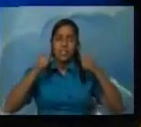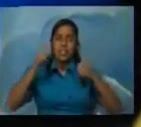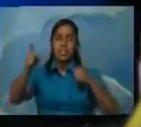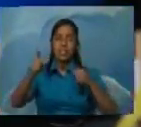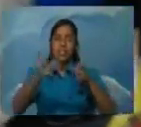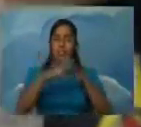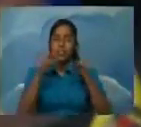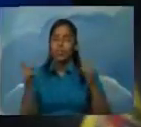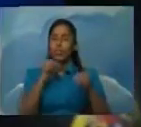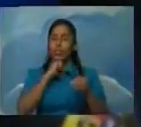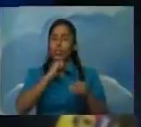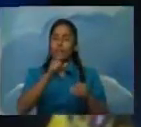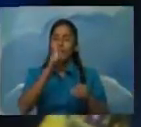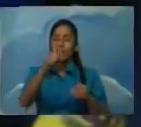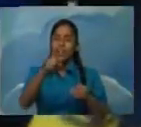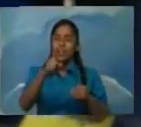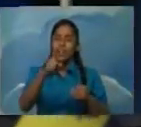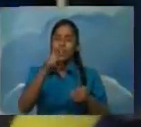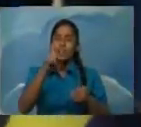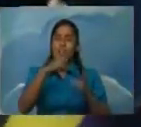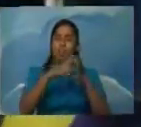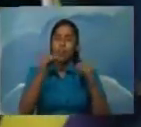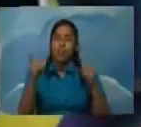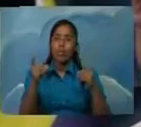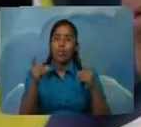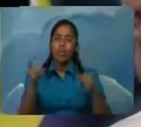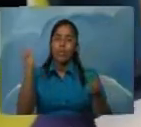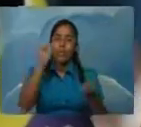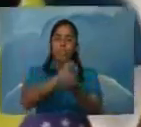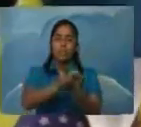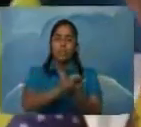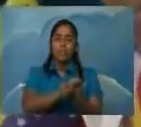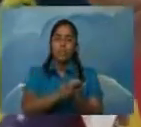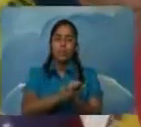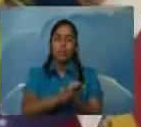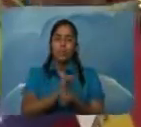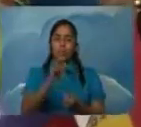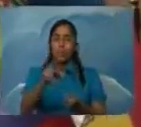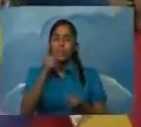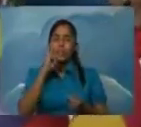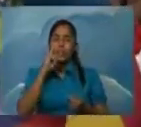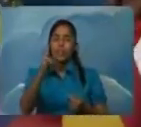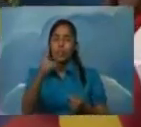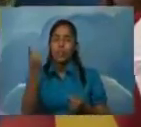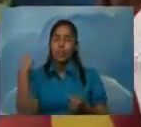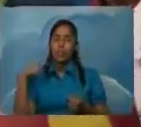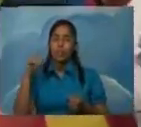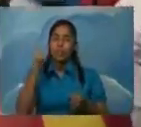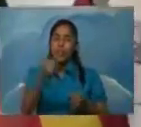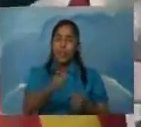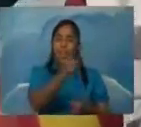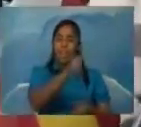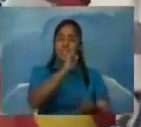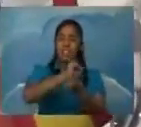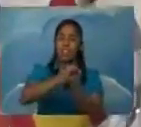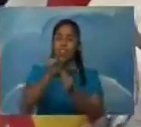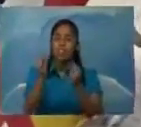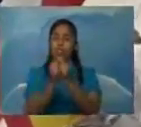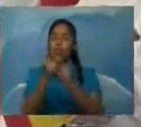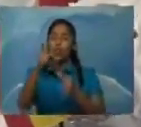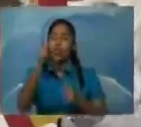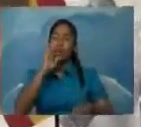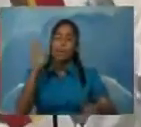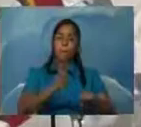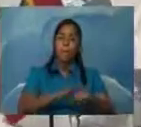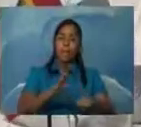angustia, todo eso es una esclavitud. El diablo tiene a la gente esclavizada con el